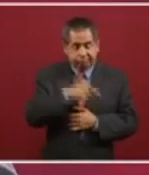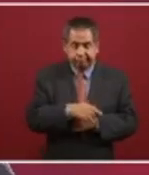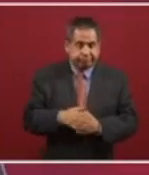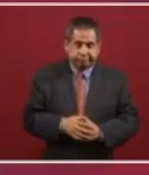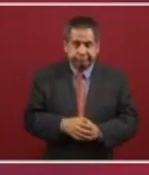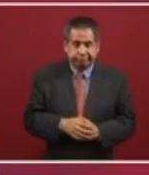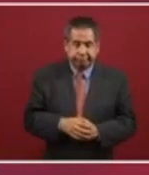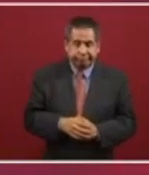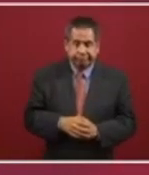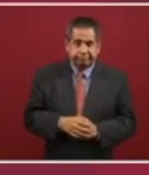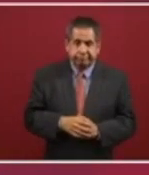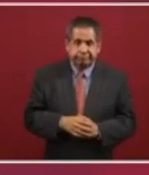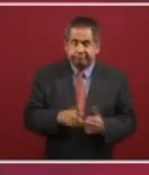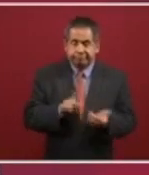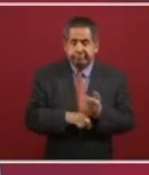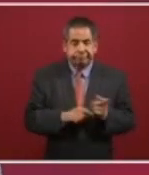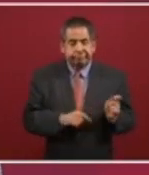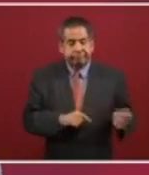de